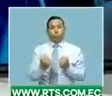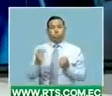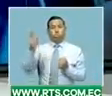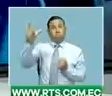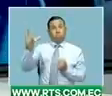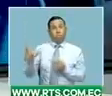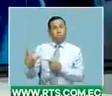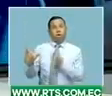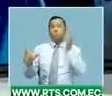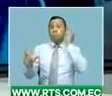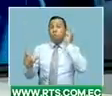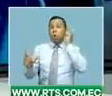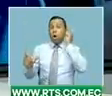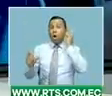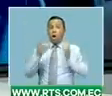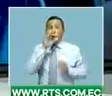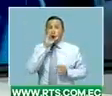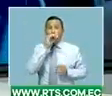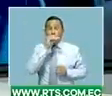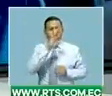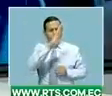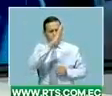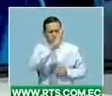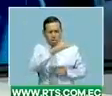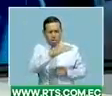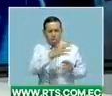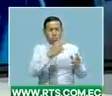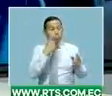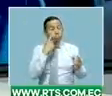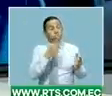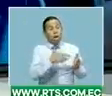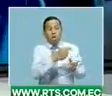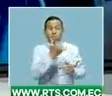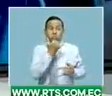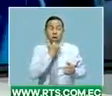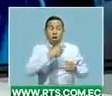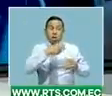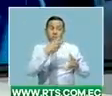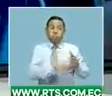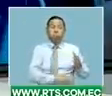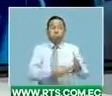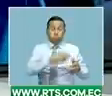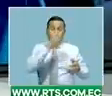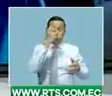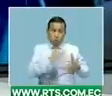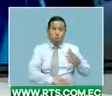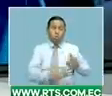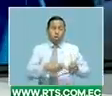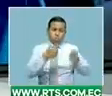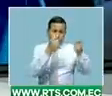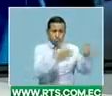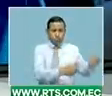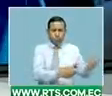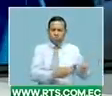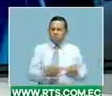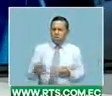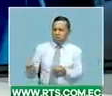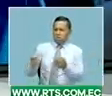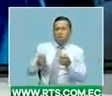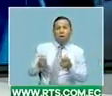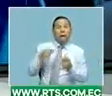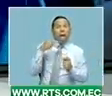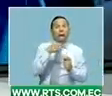en Guayaquil. El incidente ocurrió debido a una infracción impuesta por la autoridad de tránsito. Este video se viralizó en